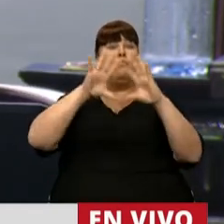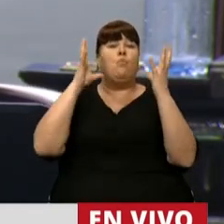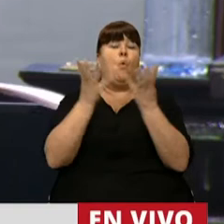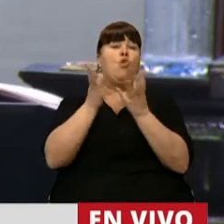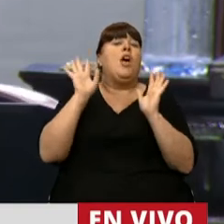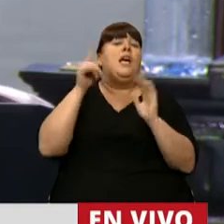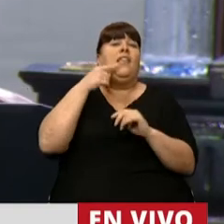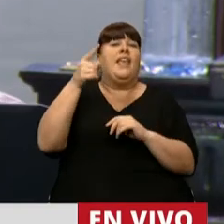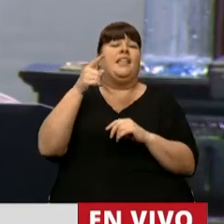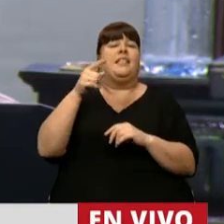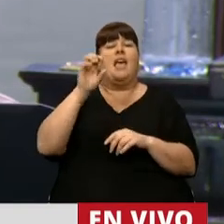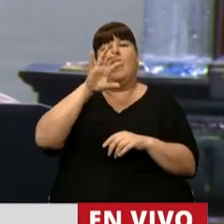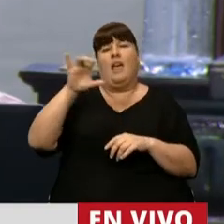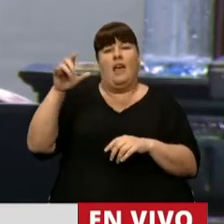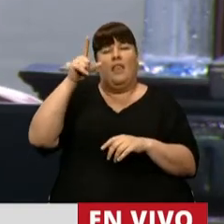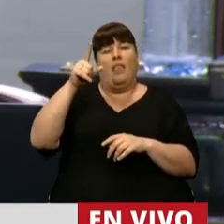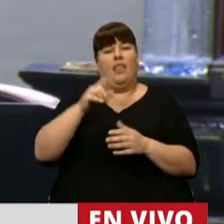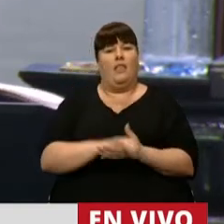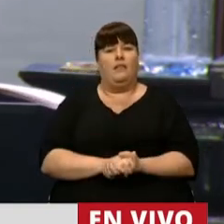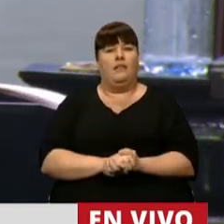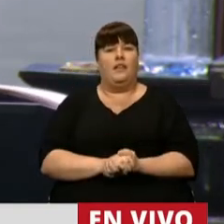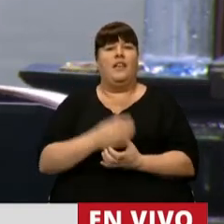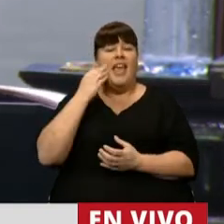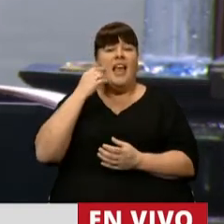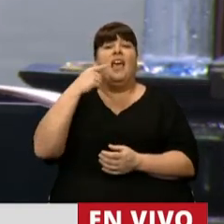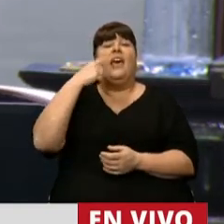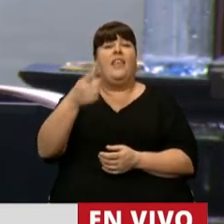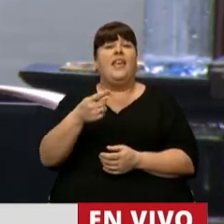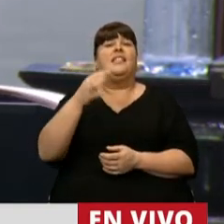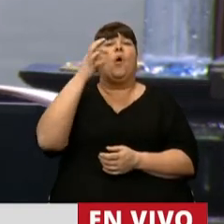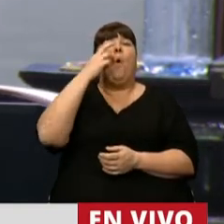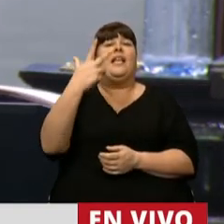según el Johns Hopkins University, se registraron